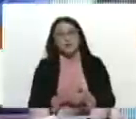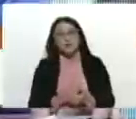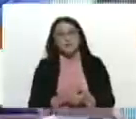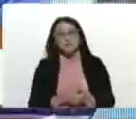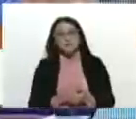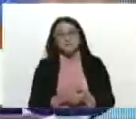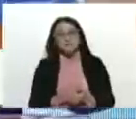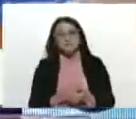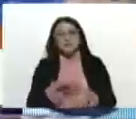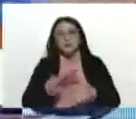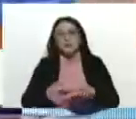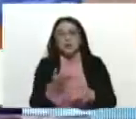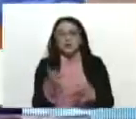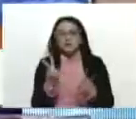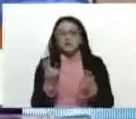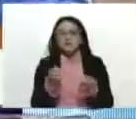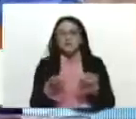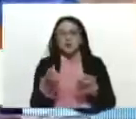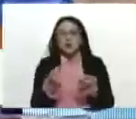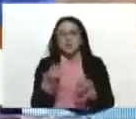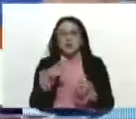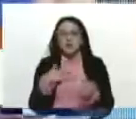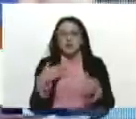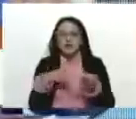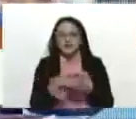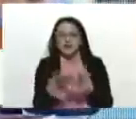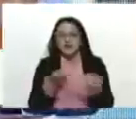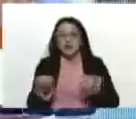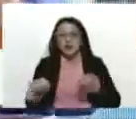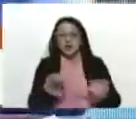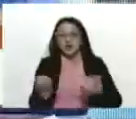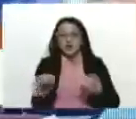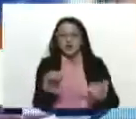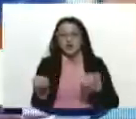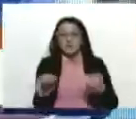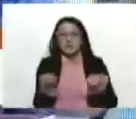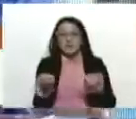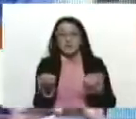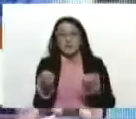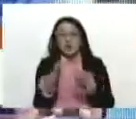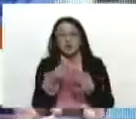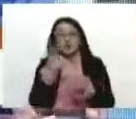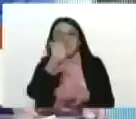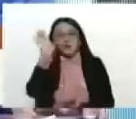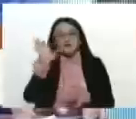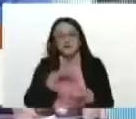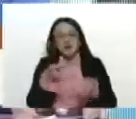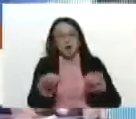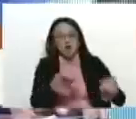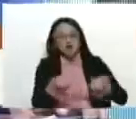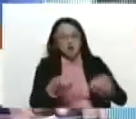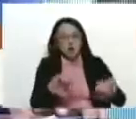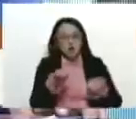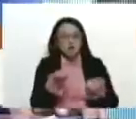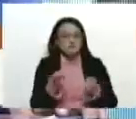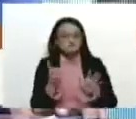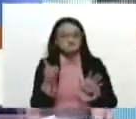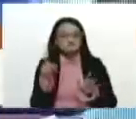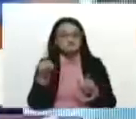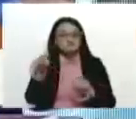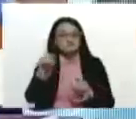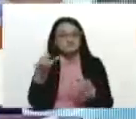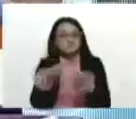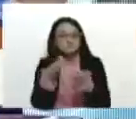significaba porque es el tema económico por donde ellos iban a entrar y quieren dominar bueno el resto de los países fueron derrotados